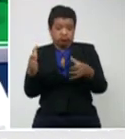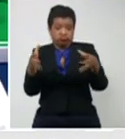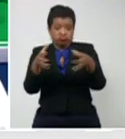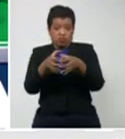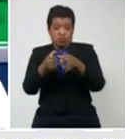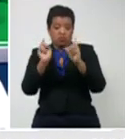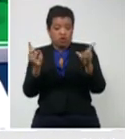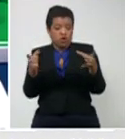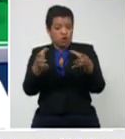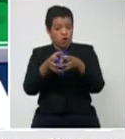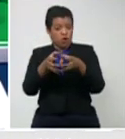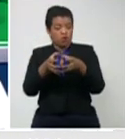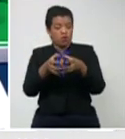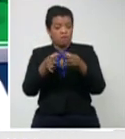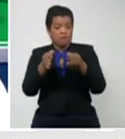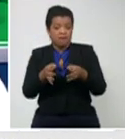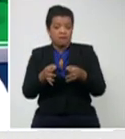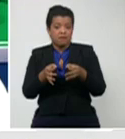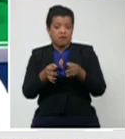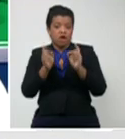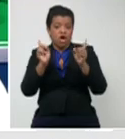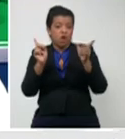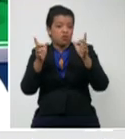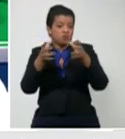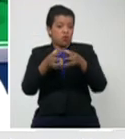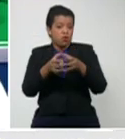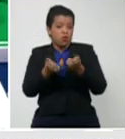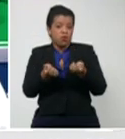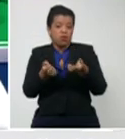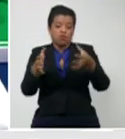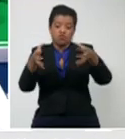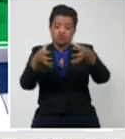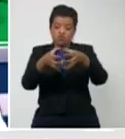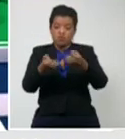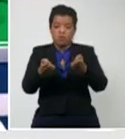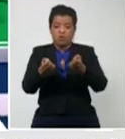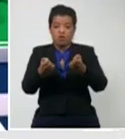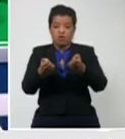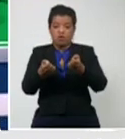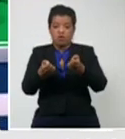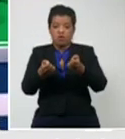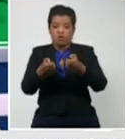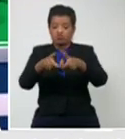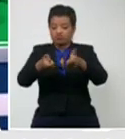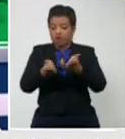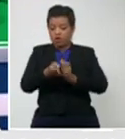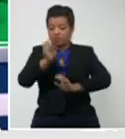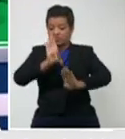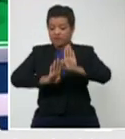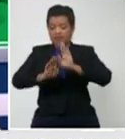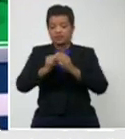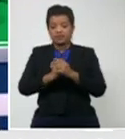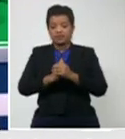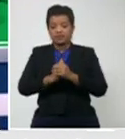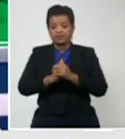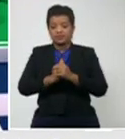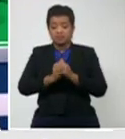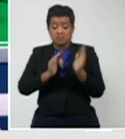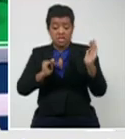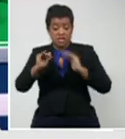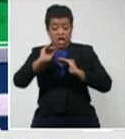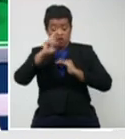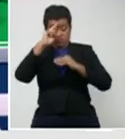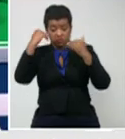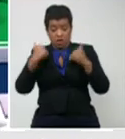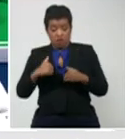temporales, los grupos, o sea, en los consejos de defensa. Ahí el MINSAP participa